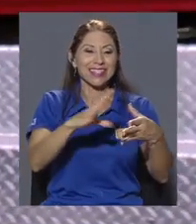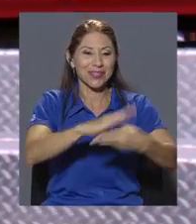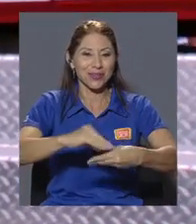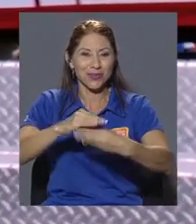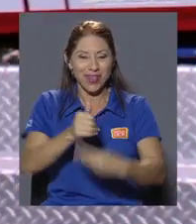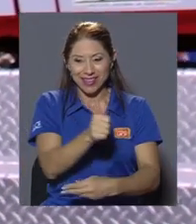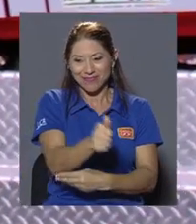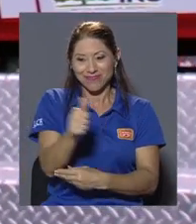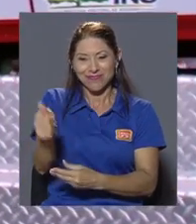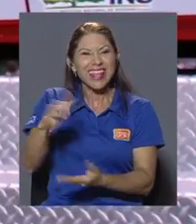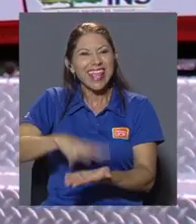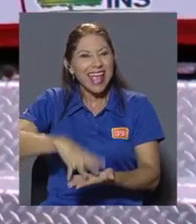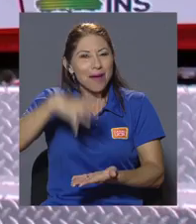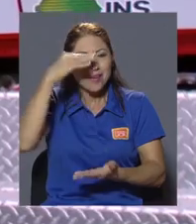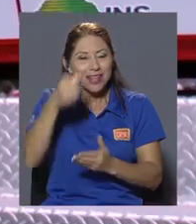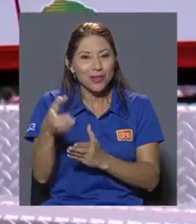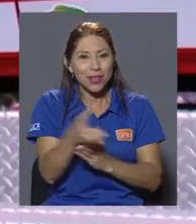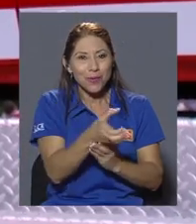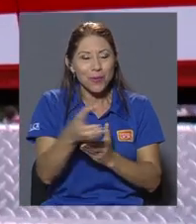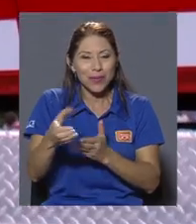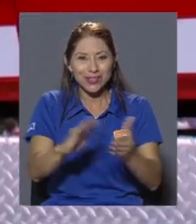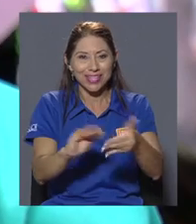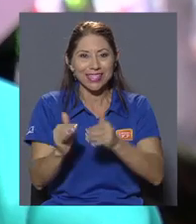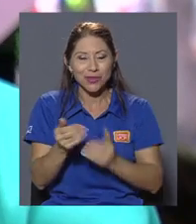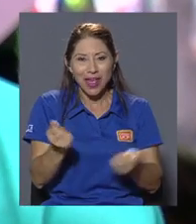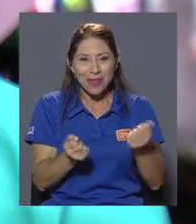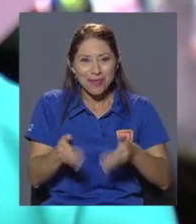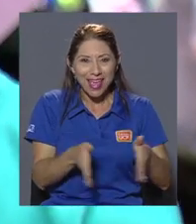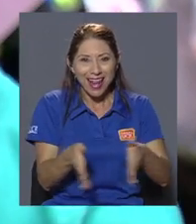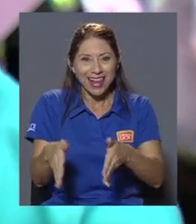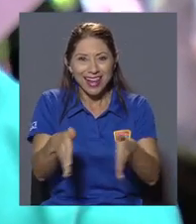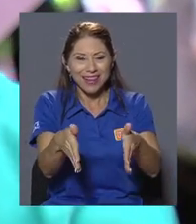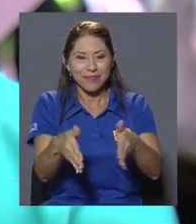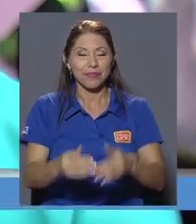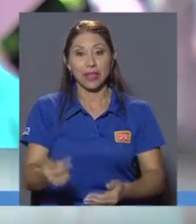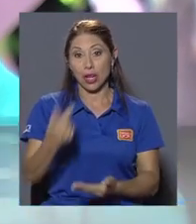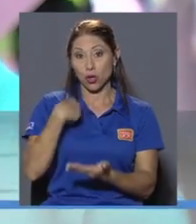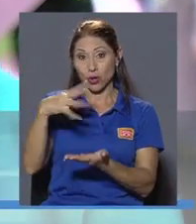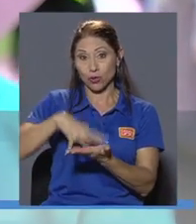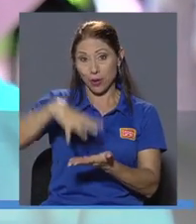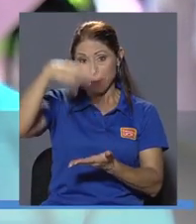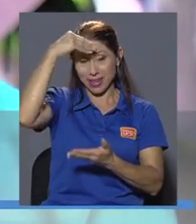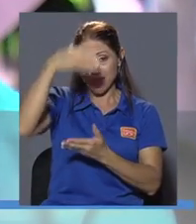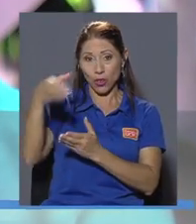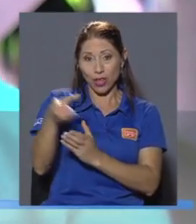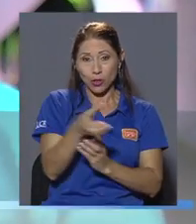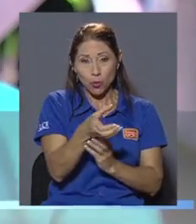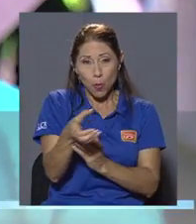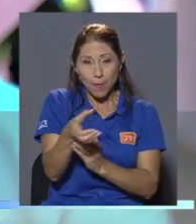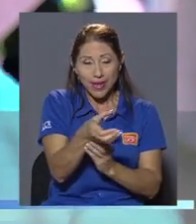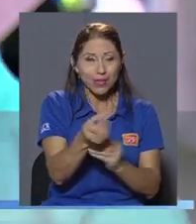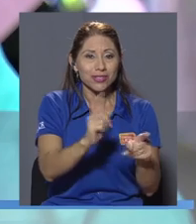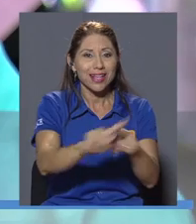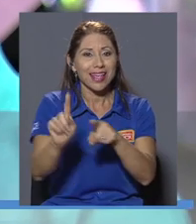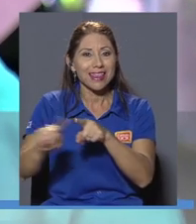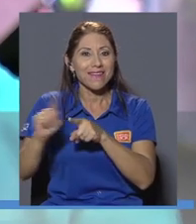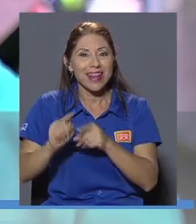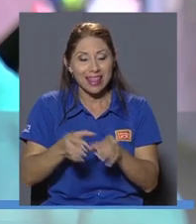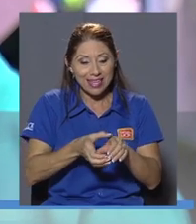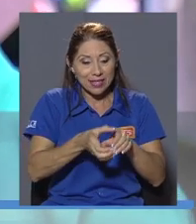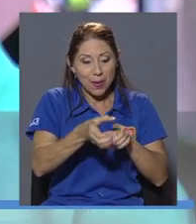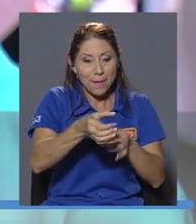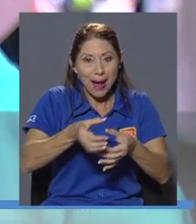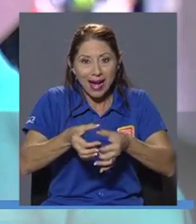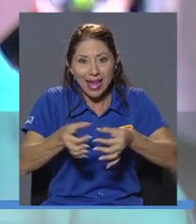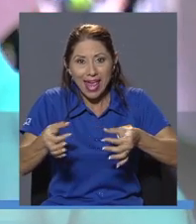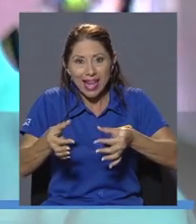cuentan qué aprendieron de los bomberos y de la ciudad vial. Lo que he aprendido de los bomberos es que hay diferentes